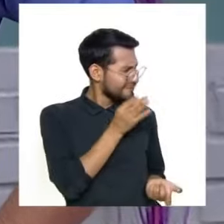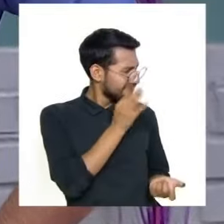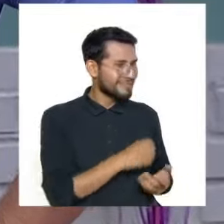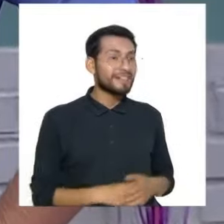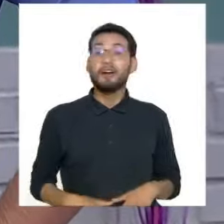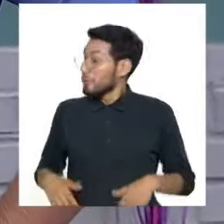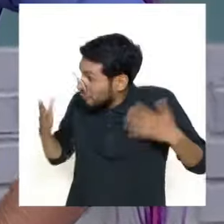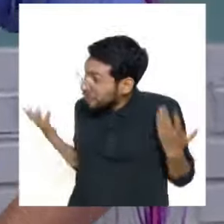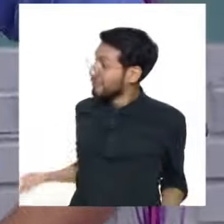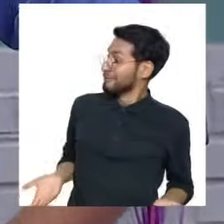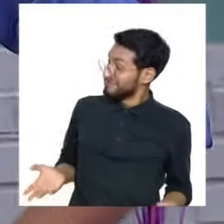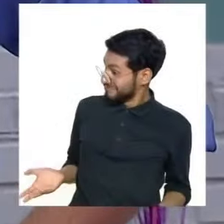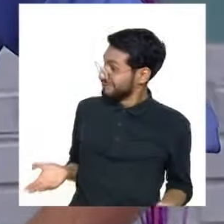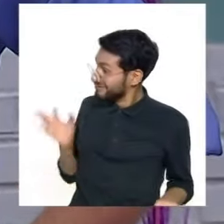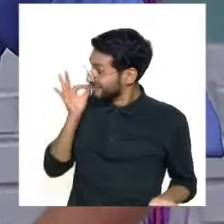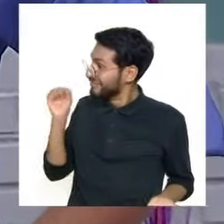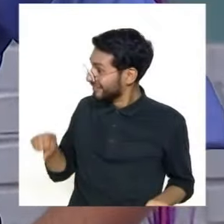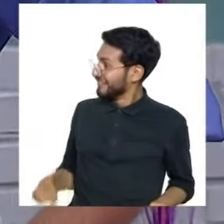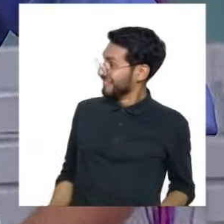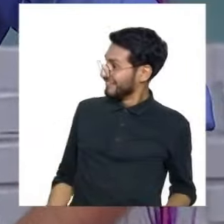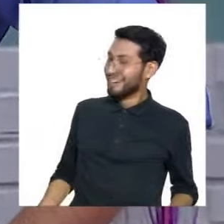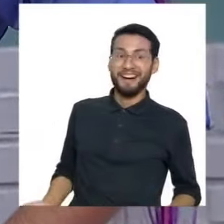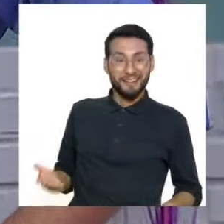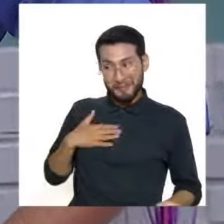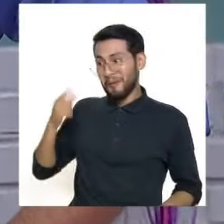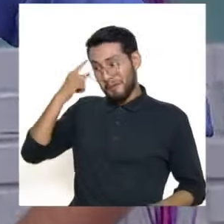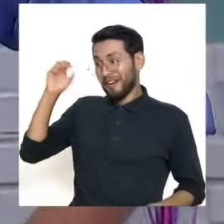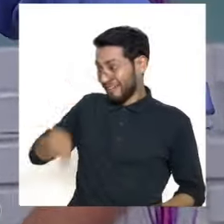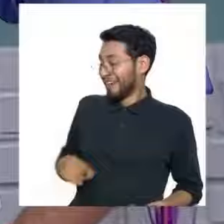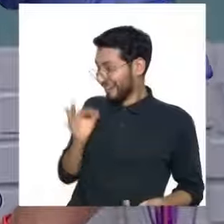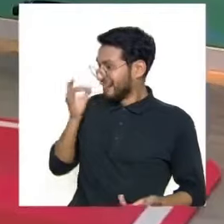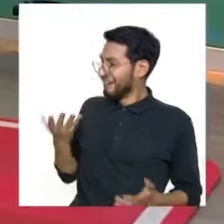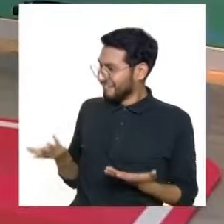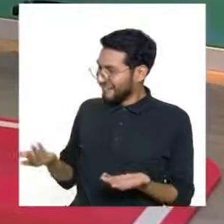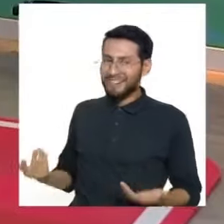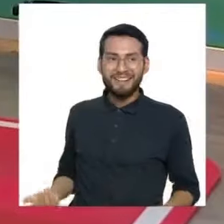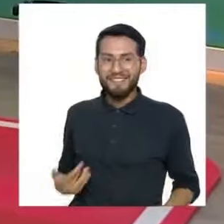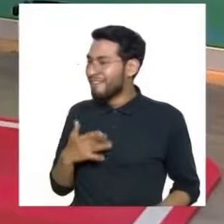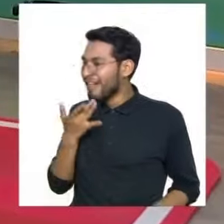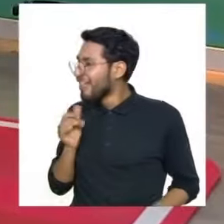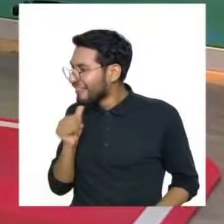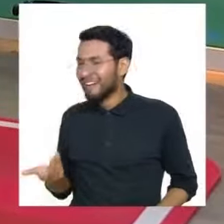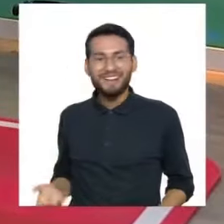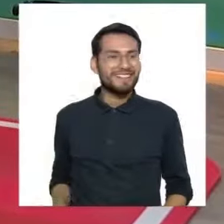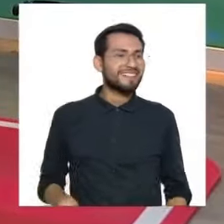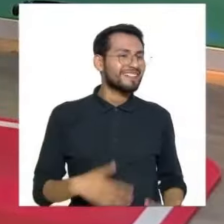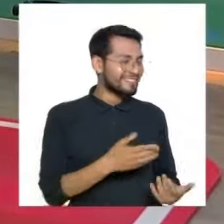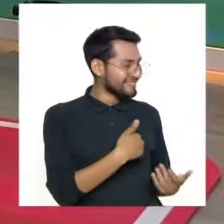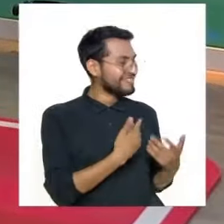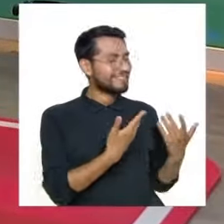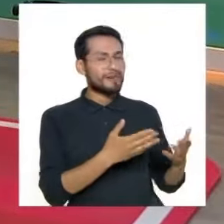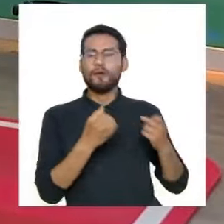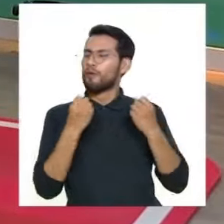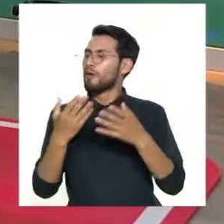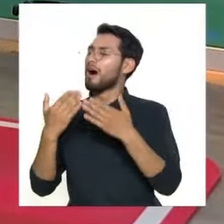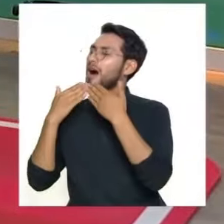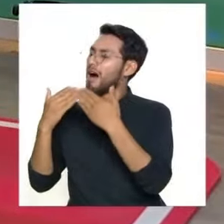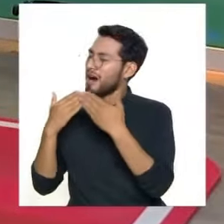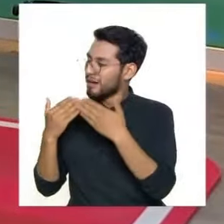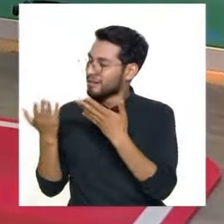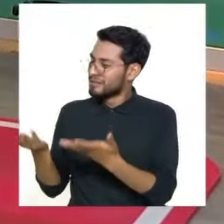rico me imagino me imagino tremendos productos que nos has traído Muchísimas